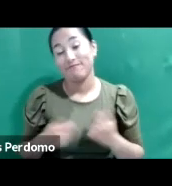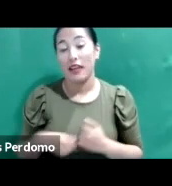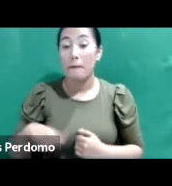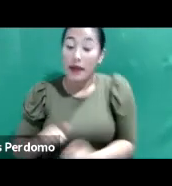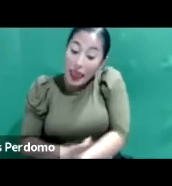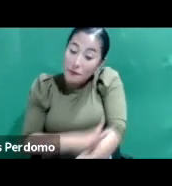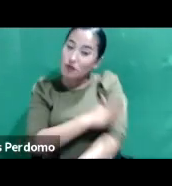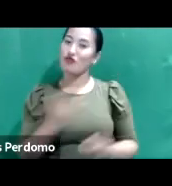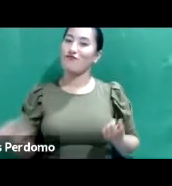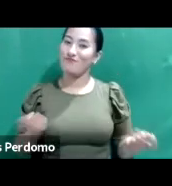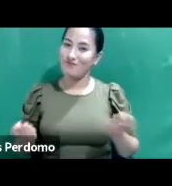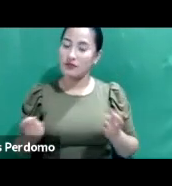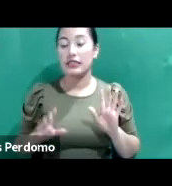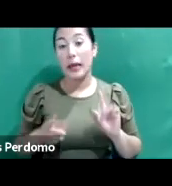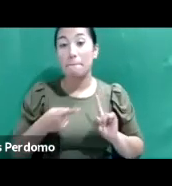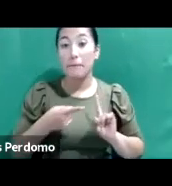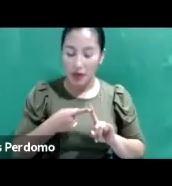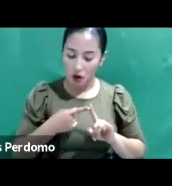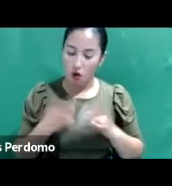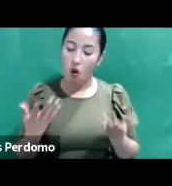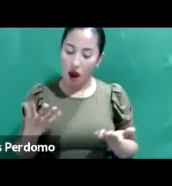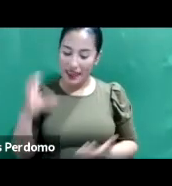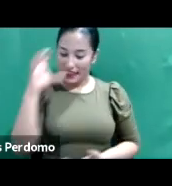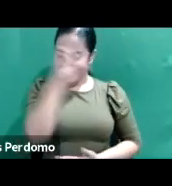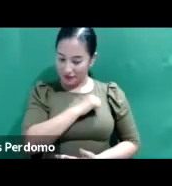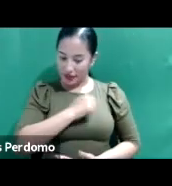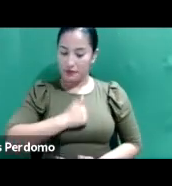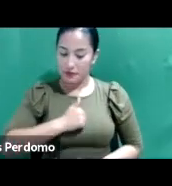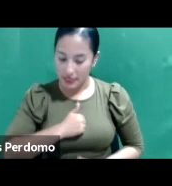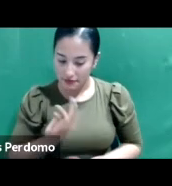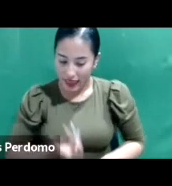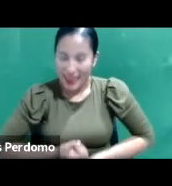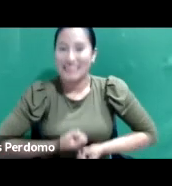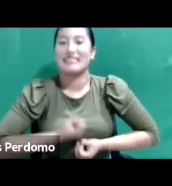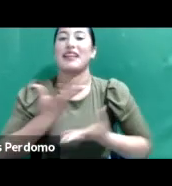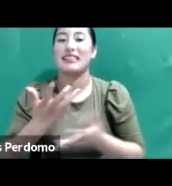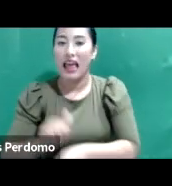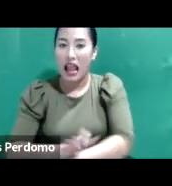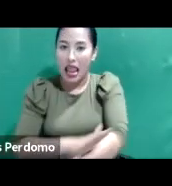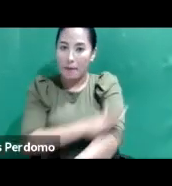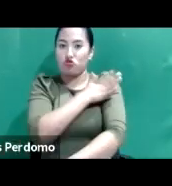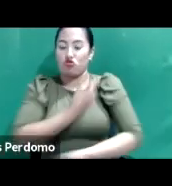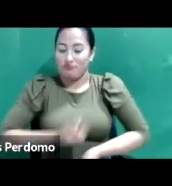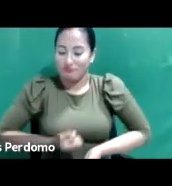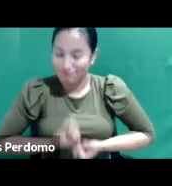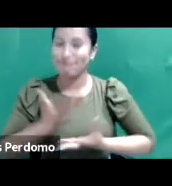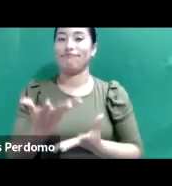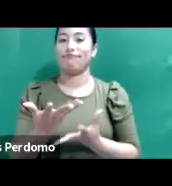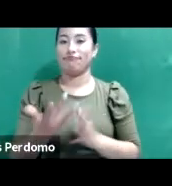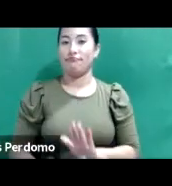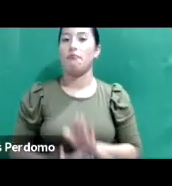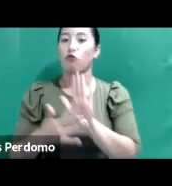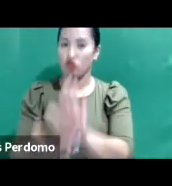un proceso de identificación emocional, de expresión emocional, y la expresión emocional pues depende definitivamente también